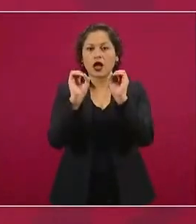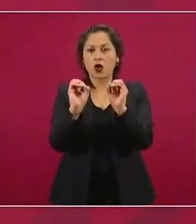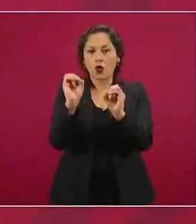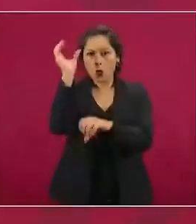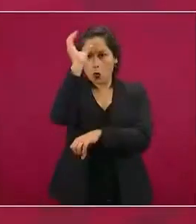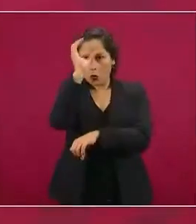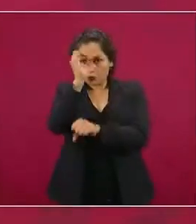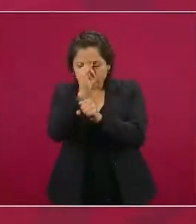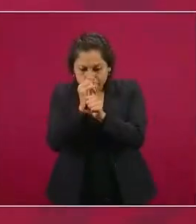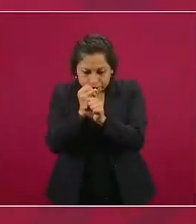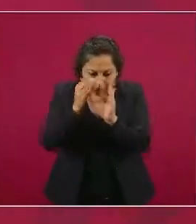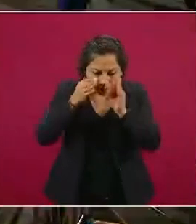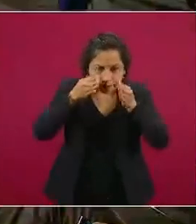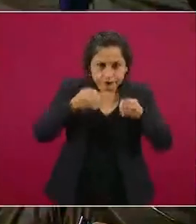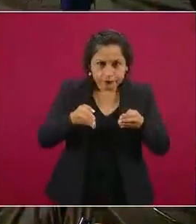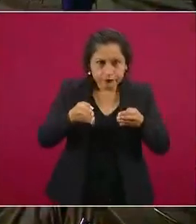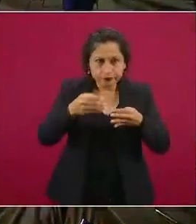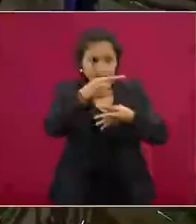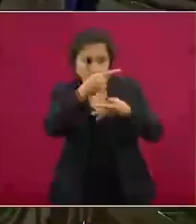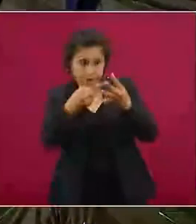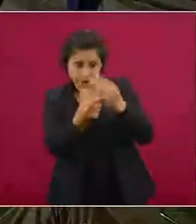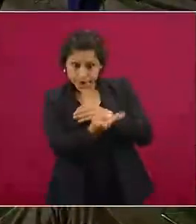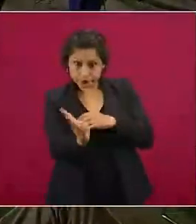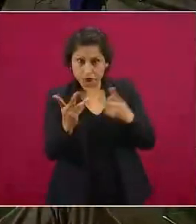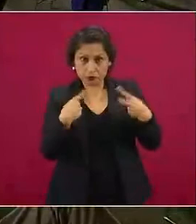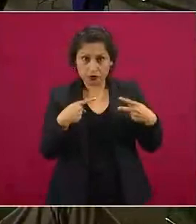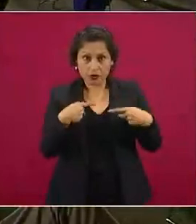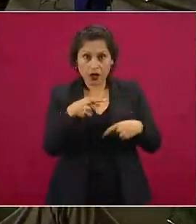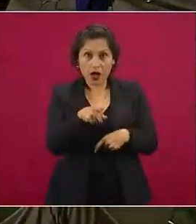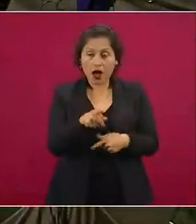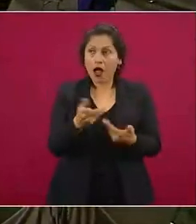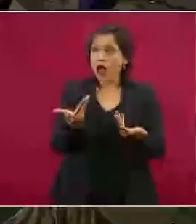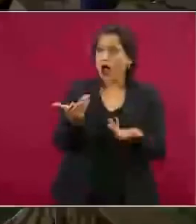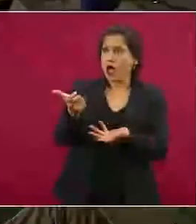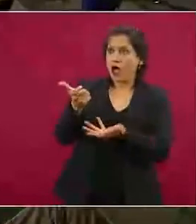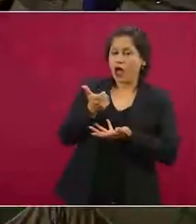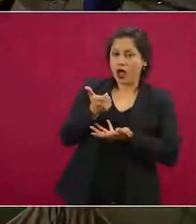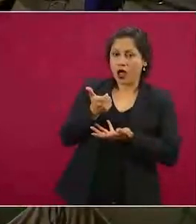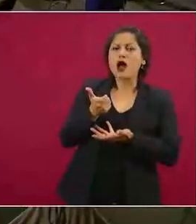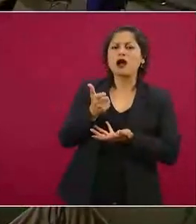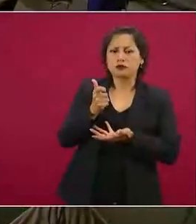científicos, pues van a seguir recibiendo su apoyo, hasta mejor,